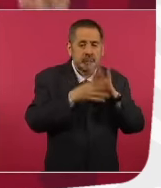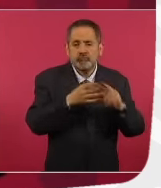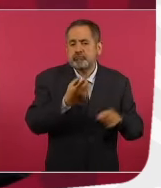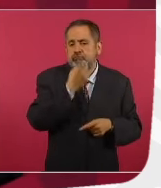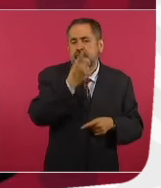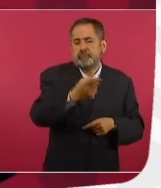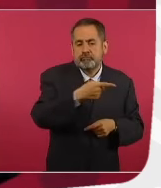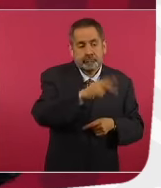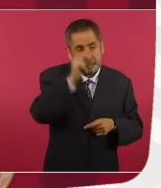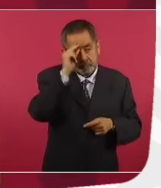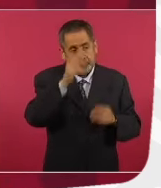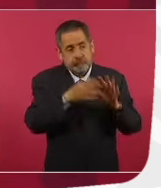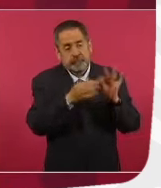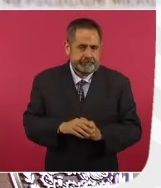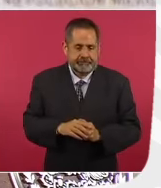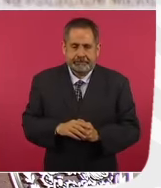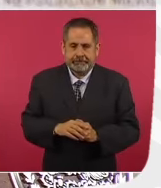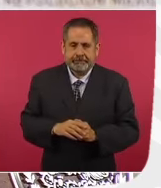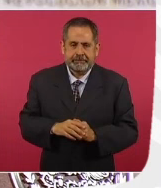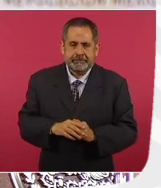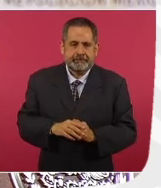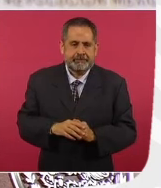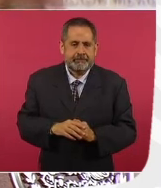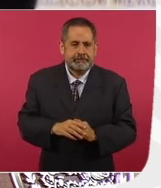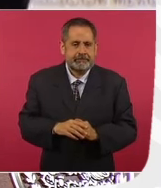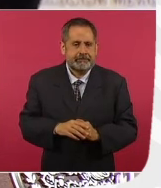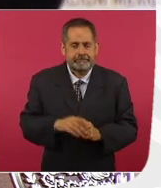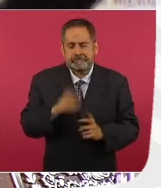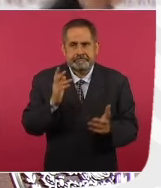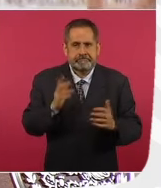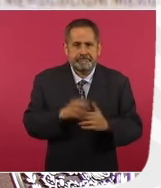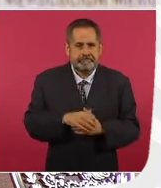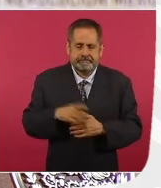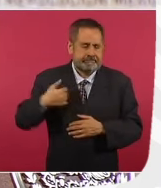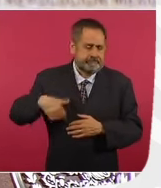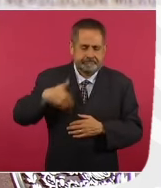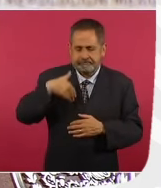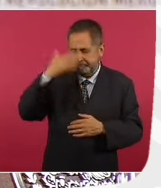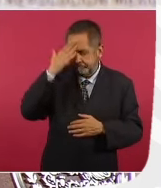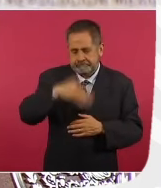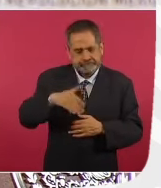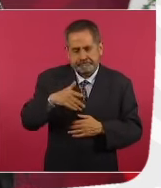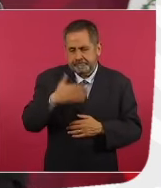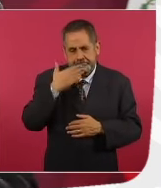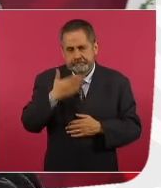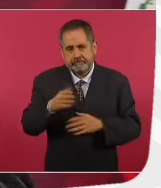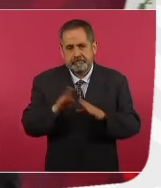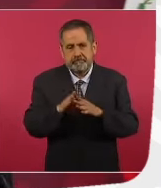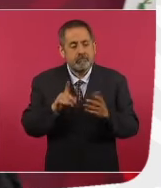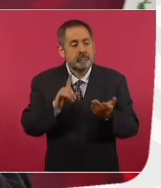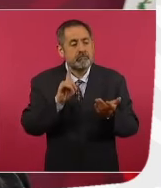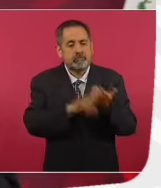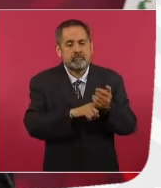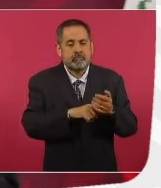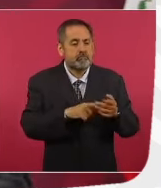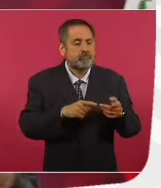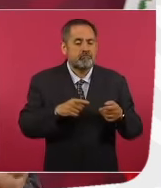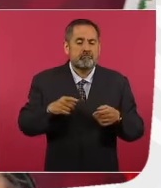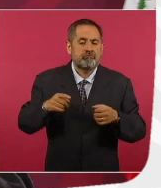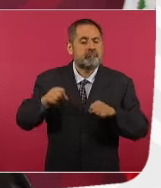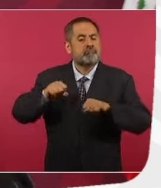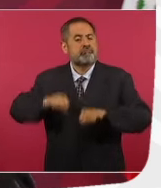de los intelectuales orgánicos pues sabemos muy bien cómo funciona un régimen